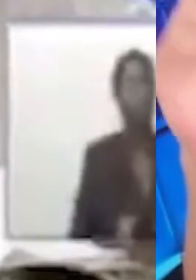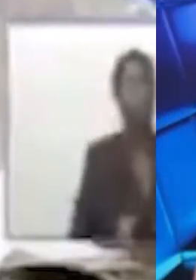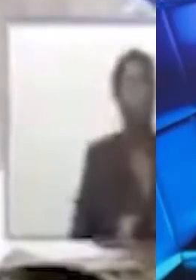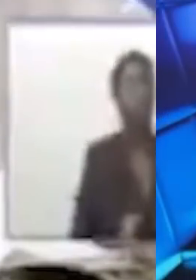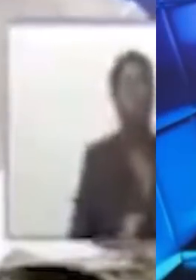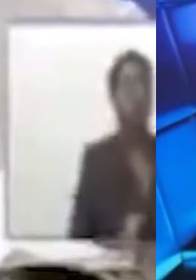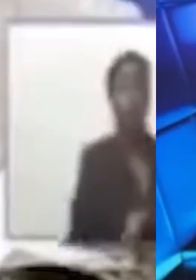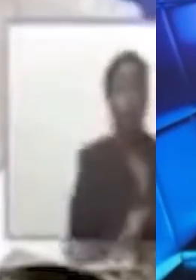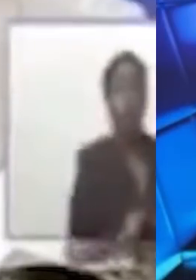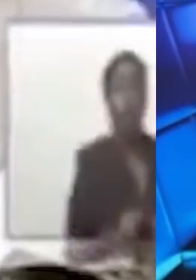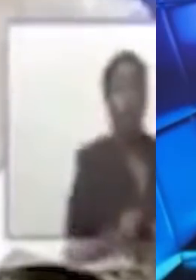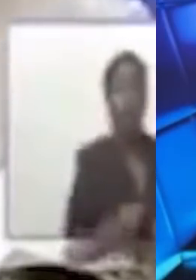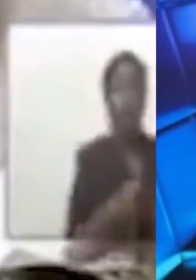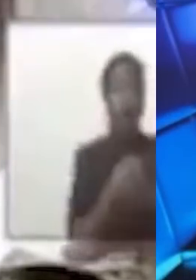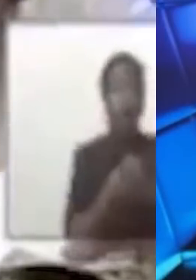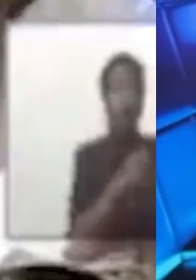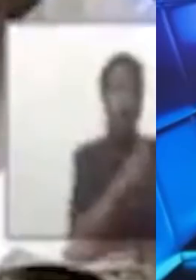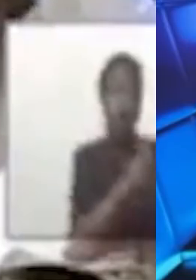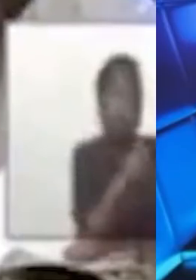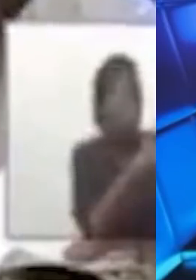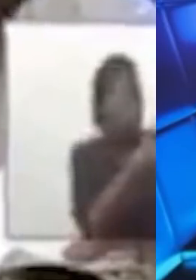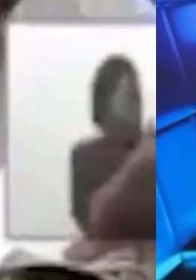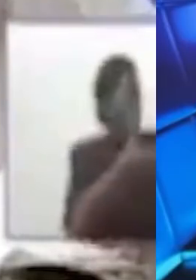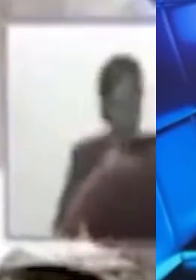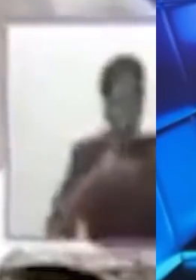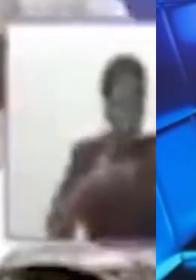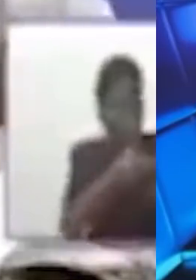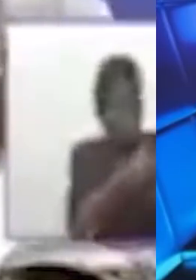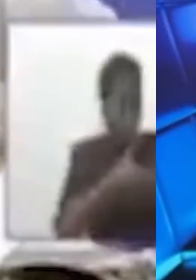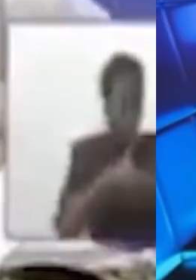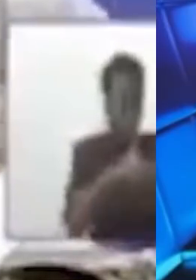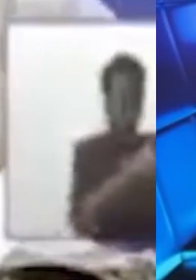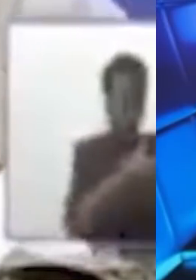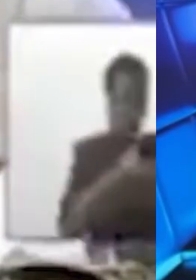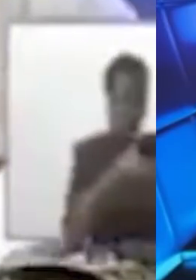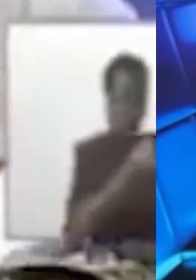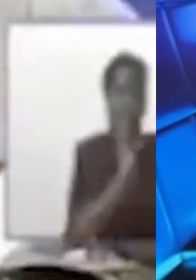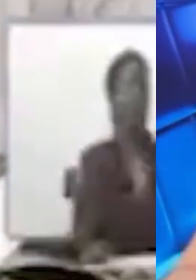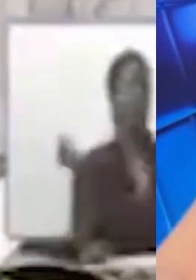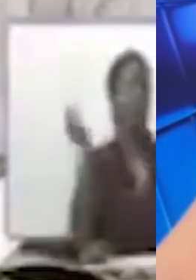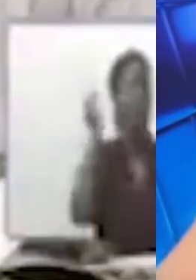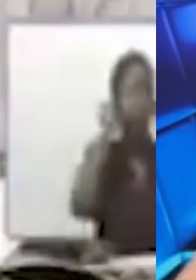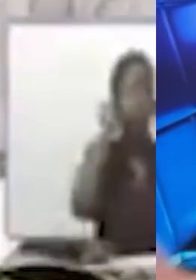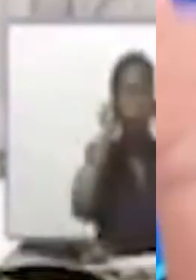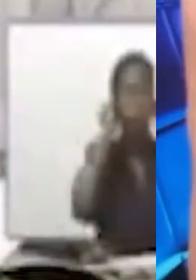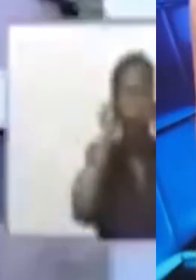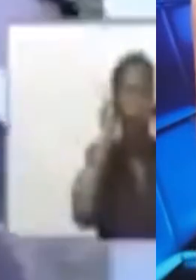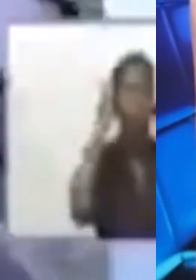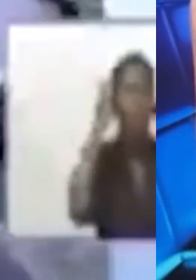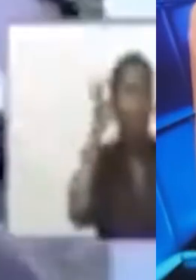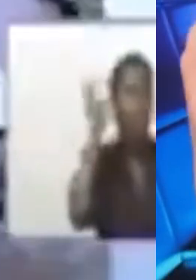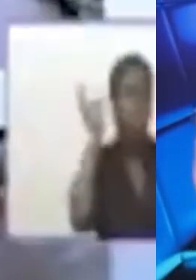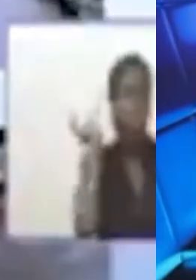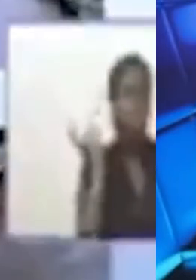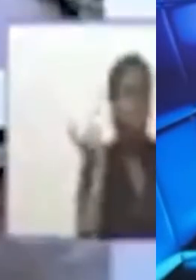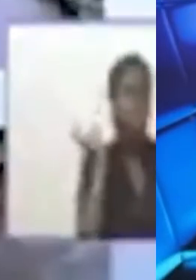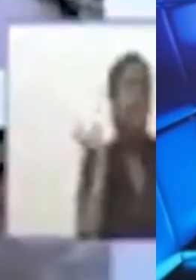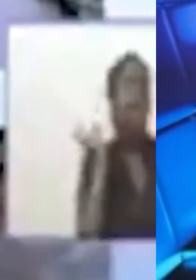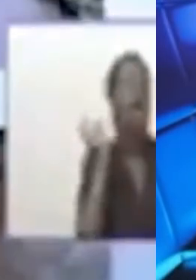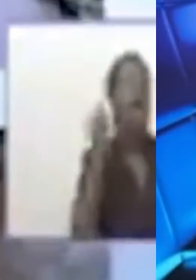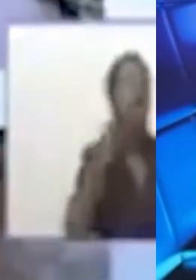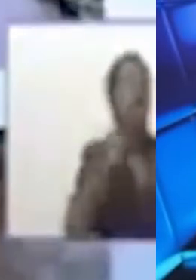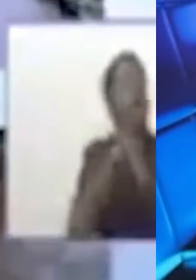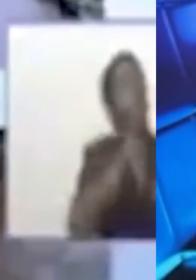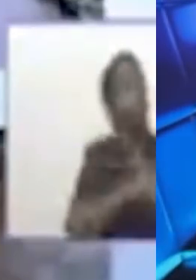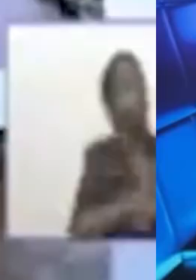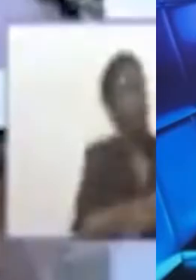con cloro el cadáver, se pulvoriza el cadáver y la bolsa donde se introduce. ¿Qué es lo que debe hacerse? ¿Qué es lo que plantea el protocolo que debe